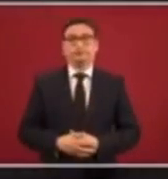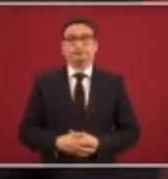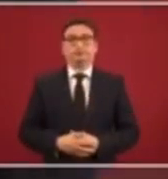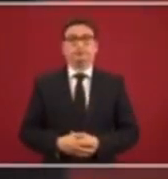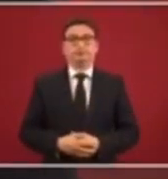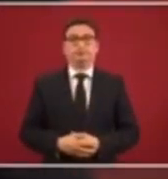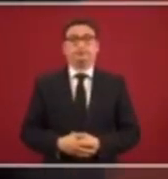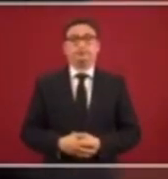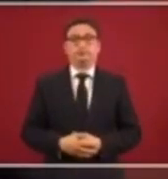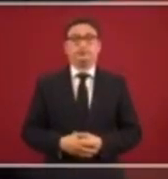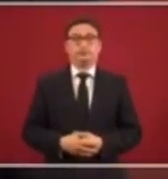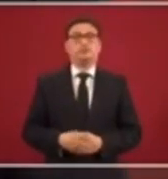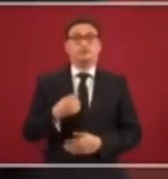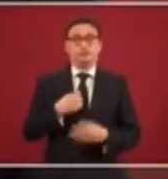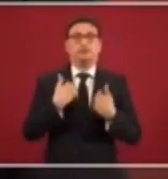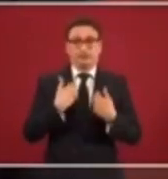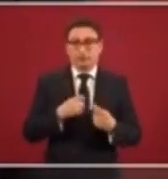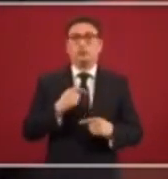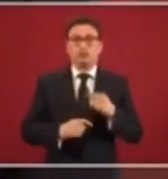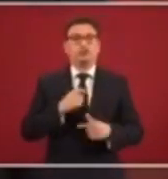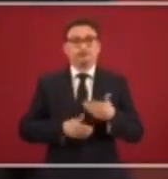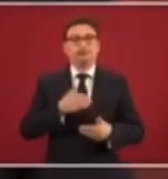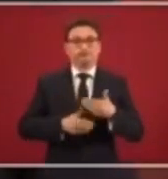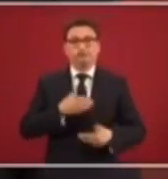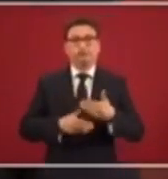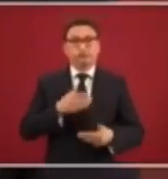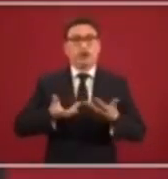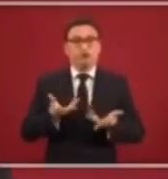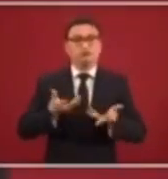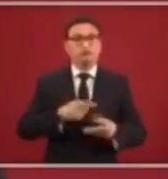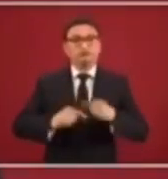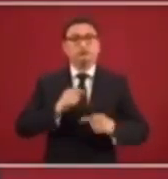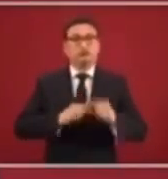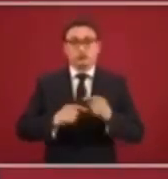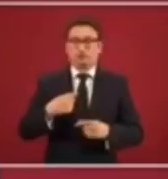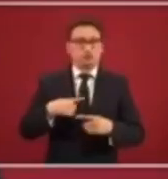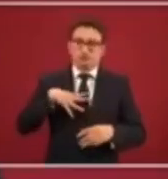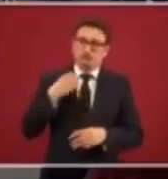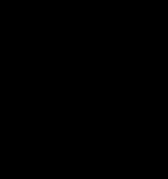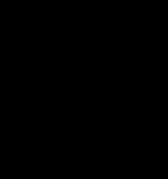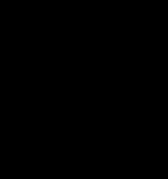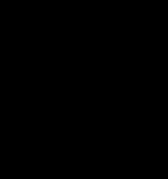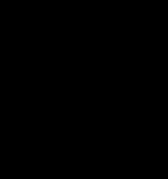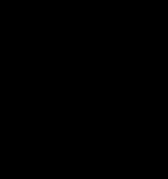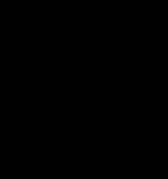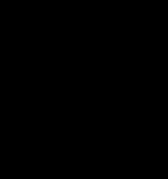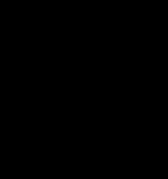Entiendo, vamos a tener que seguir remando contra la corriente, pero yo estoy acostumbrado a eso.